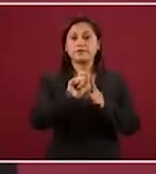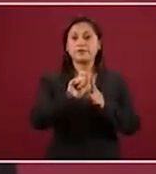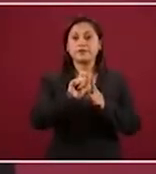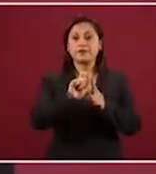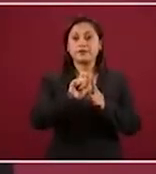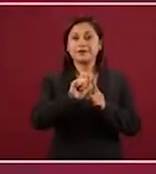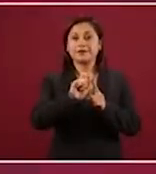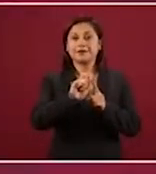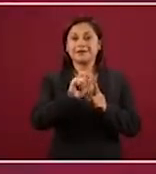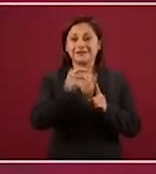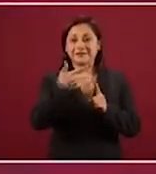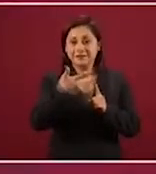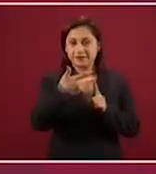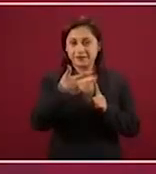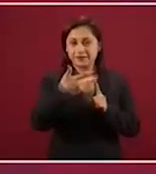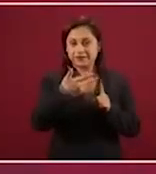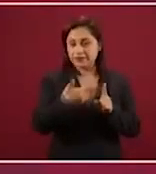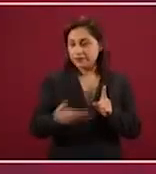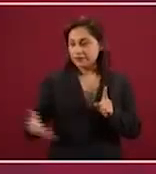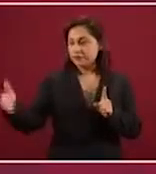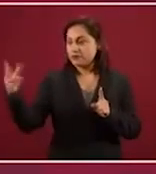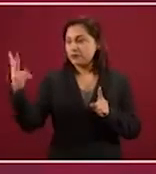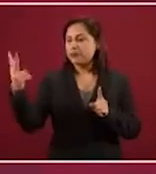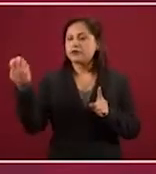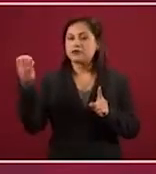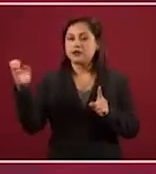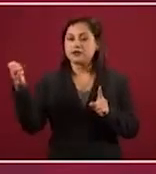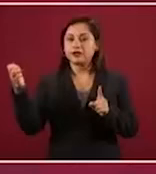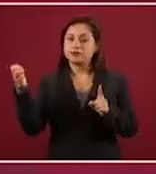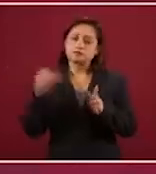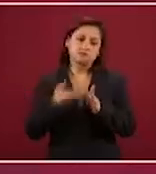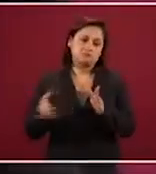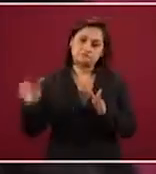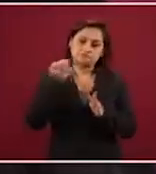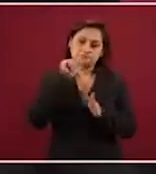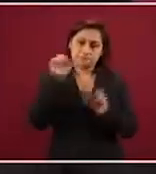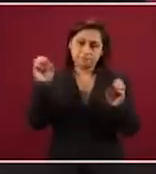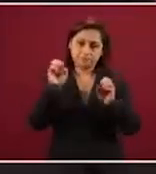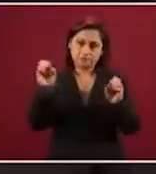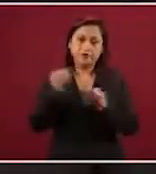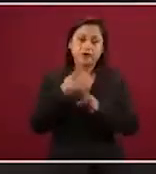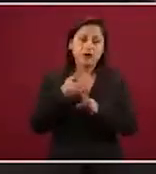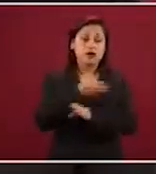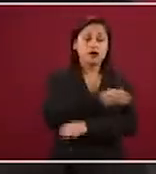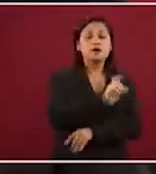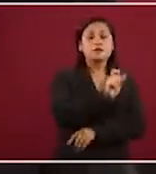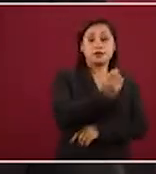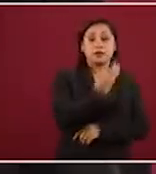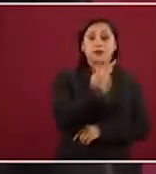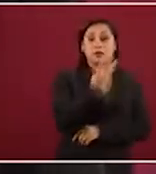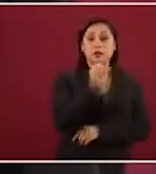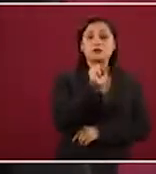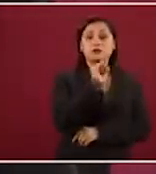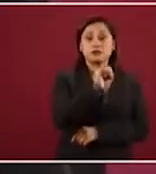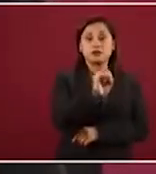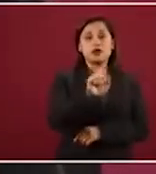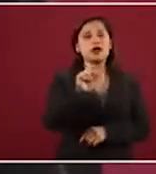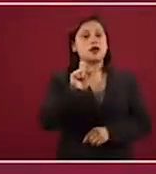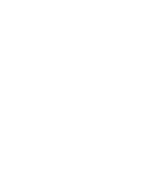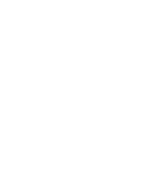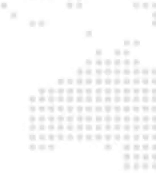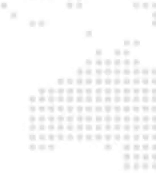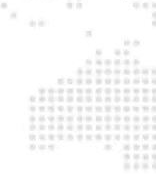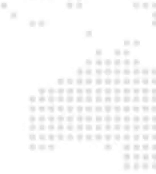Y regresamos el día 2. El 24 sí vamos a estar, el 25 no.